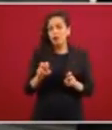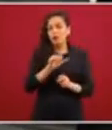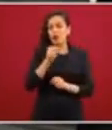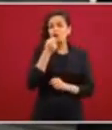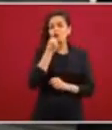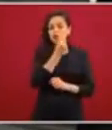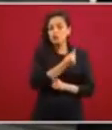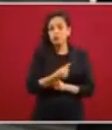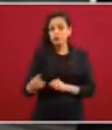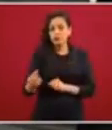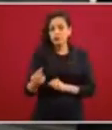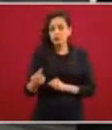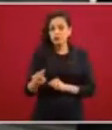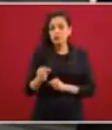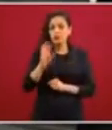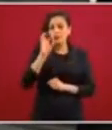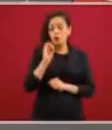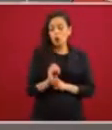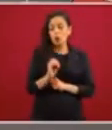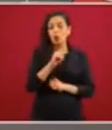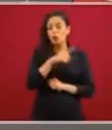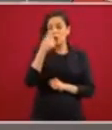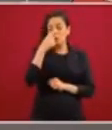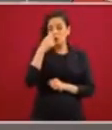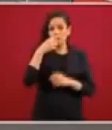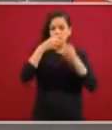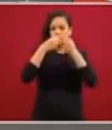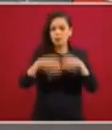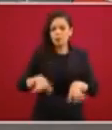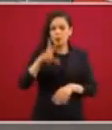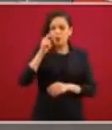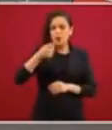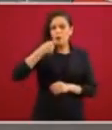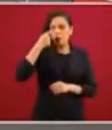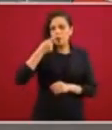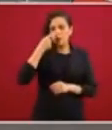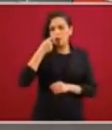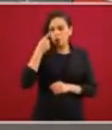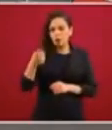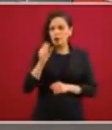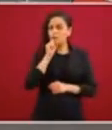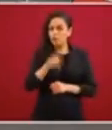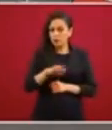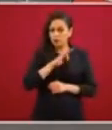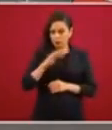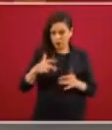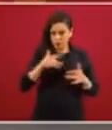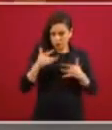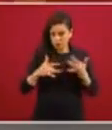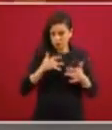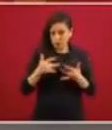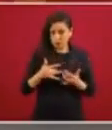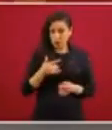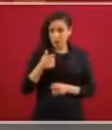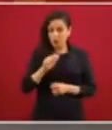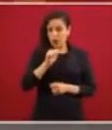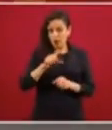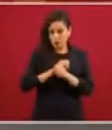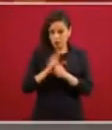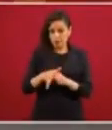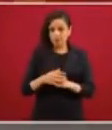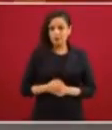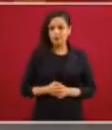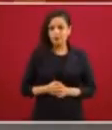por ejemplo, de pérdida de olfato como primer síntoma. Gracias. Qué útil lo que pregunta, vidas salvadas, porque efectivamente esa es la